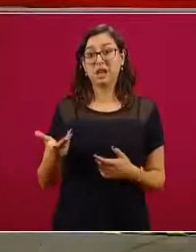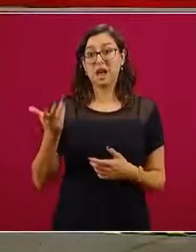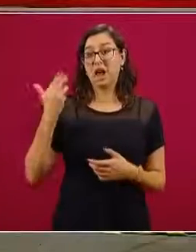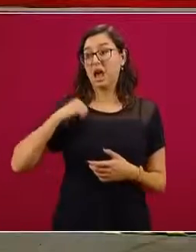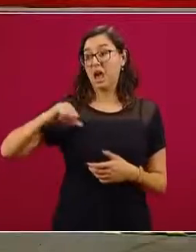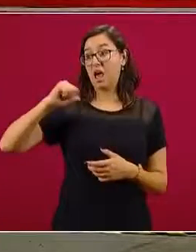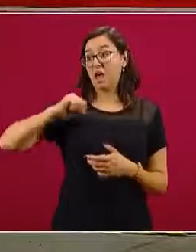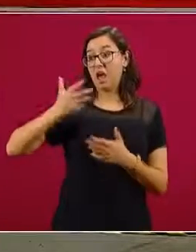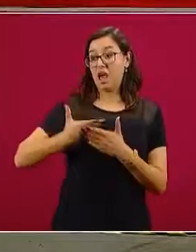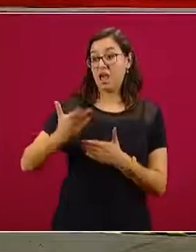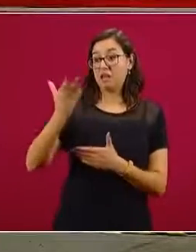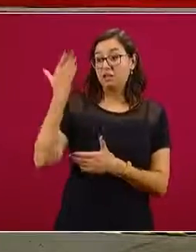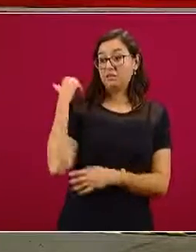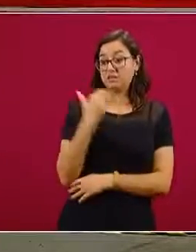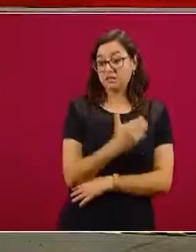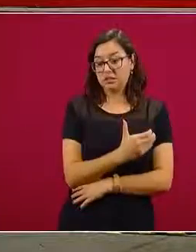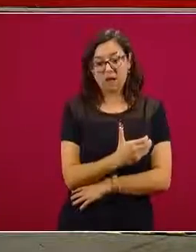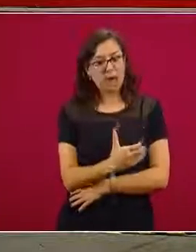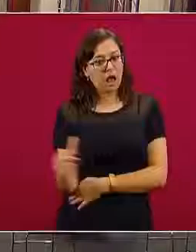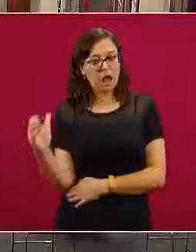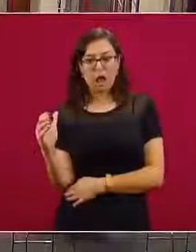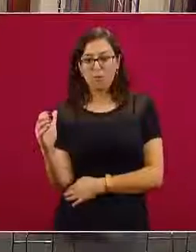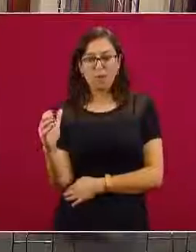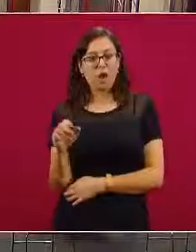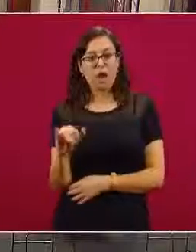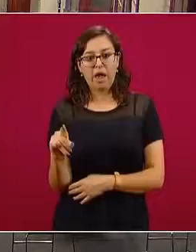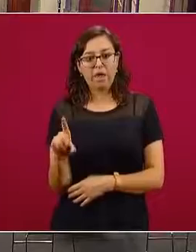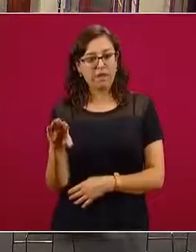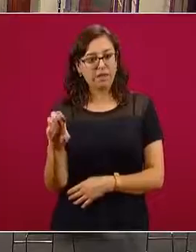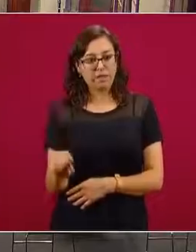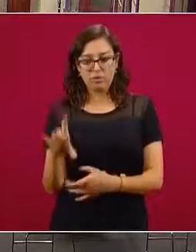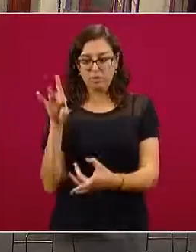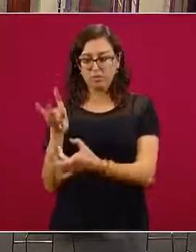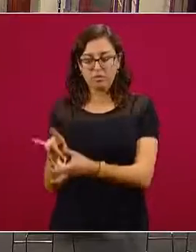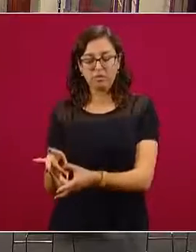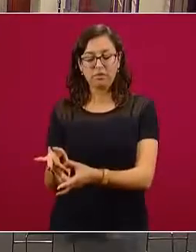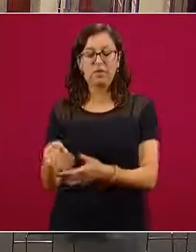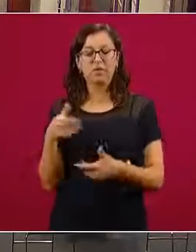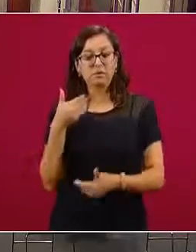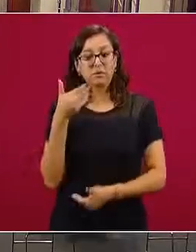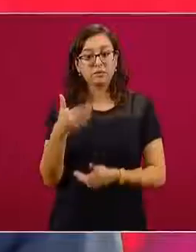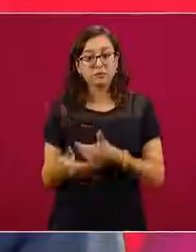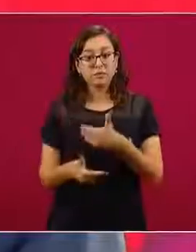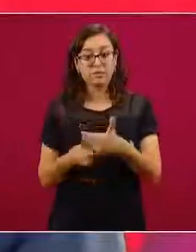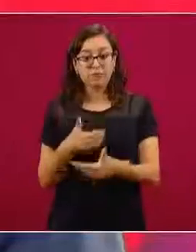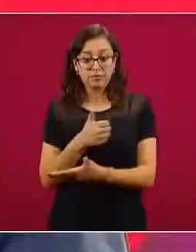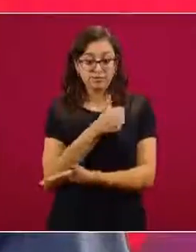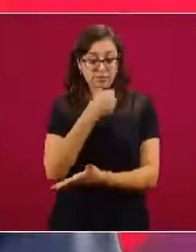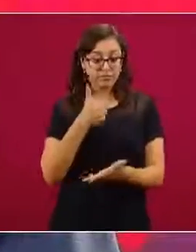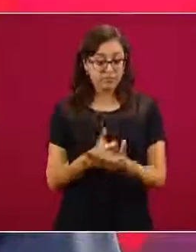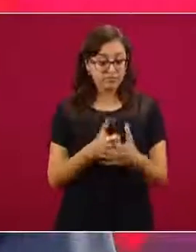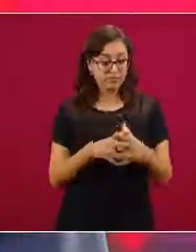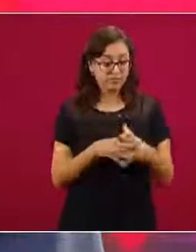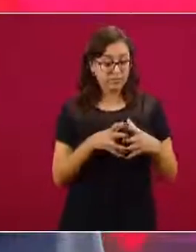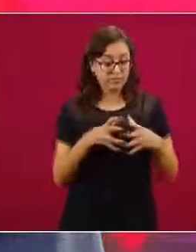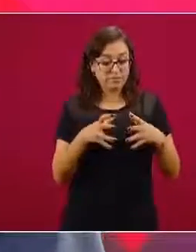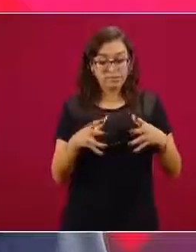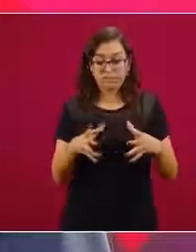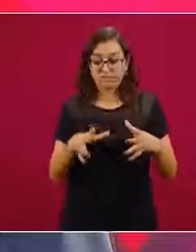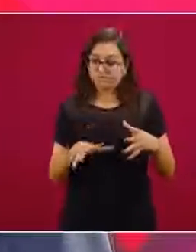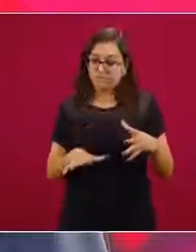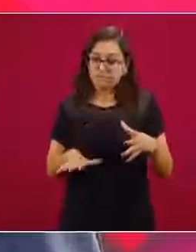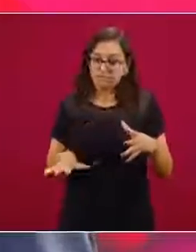naturaleza estrictamente rural, que tienen que ver con el campo. Y conforme fueron creciendo las ciudades, pues el desdoblamiento